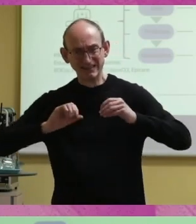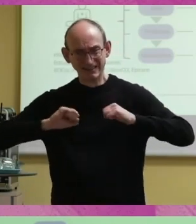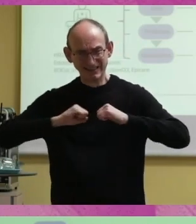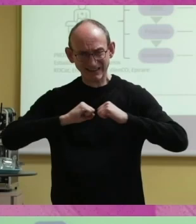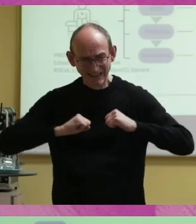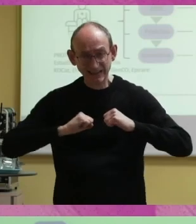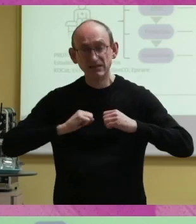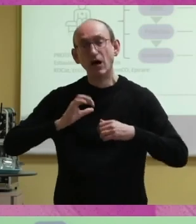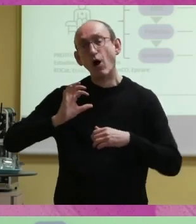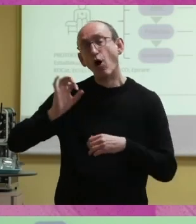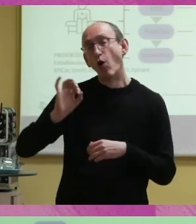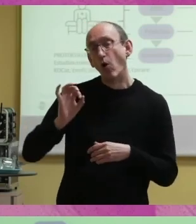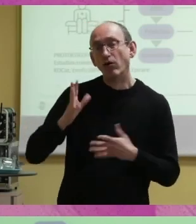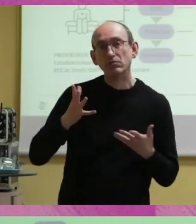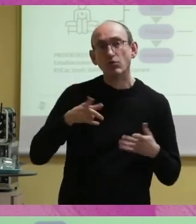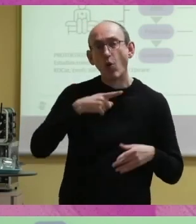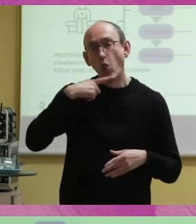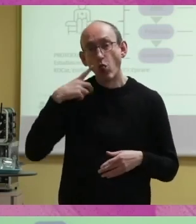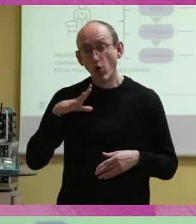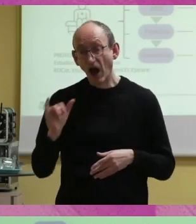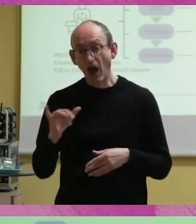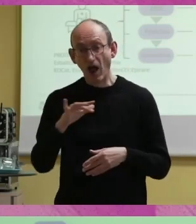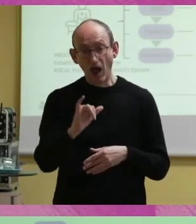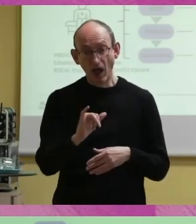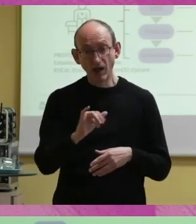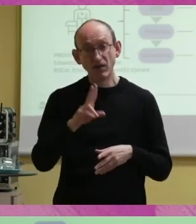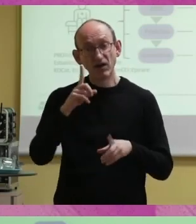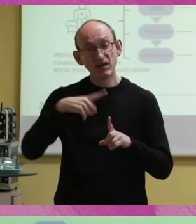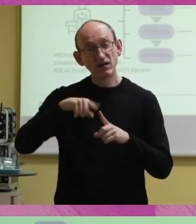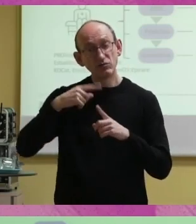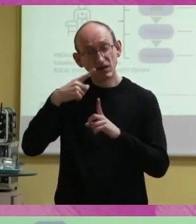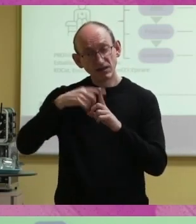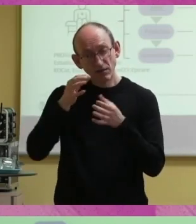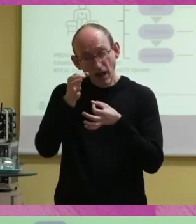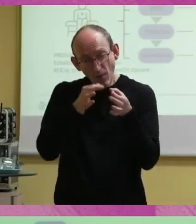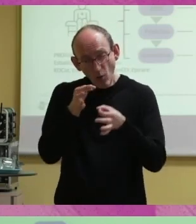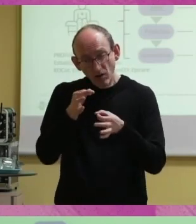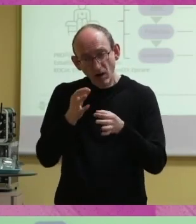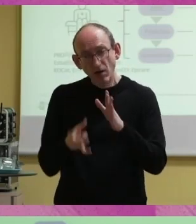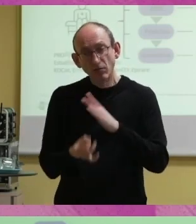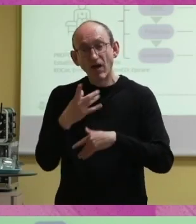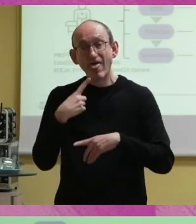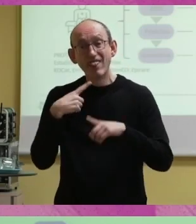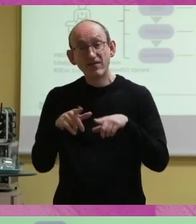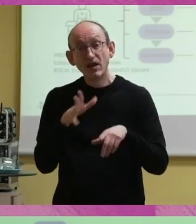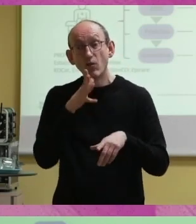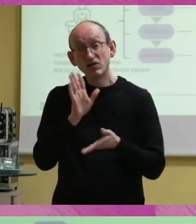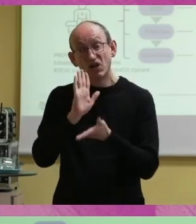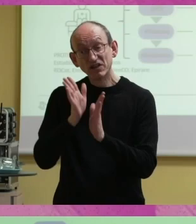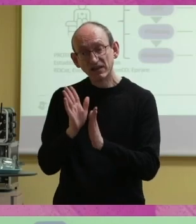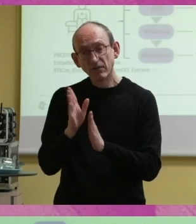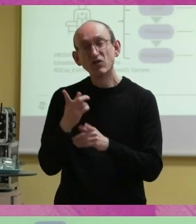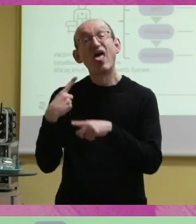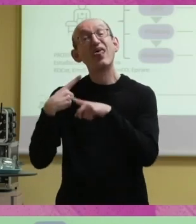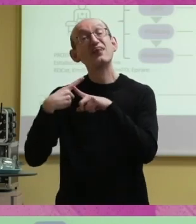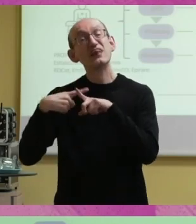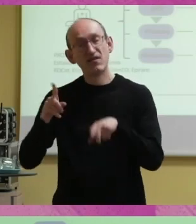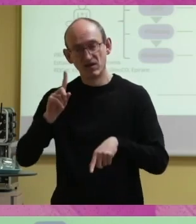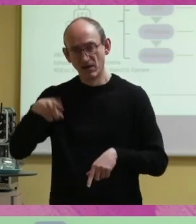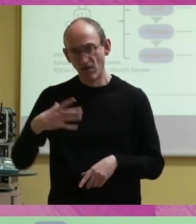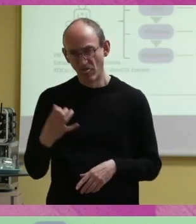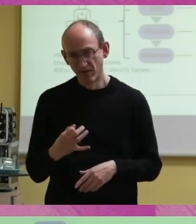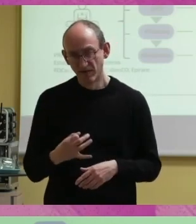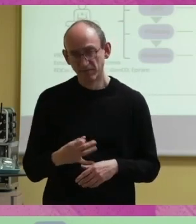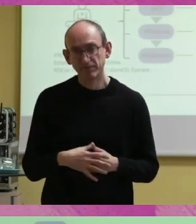era un dolor, pero a nivel molecular la causa es distinta y por eso el tratamiento, el abordaje tiene que ser distinto. Si